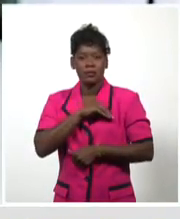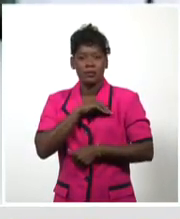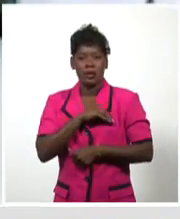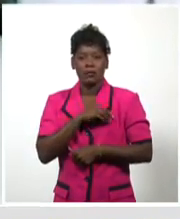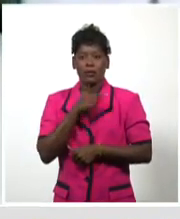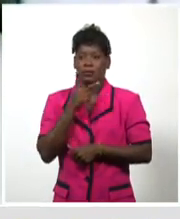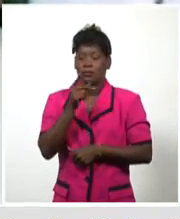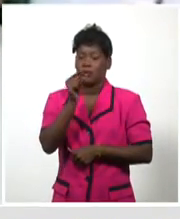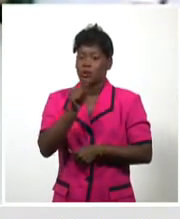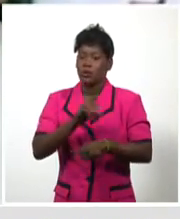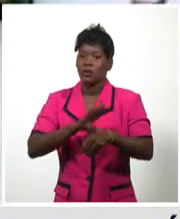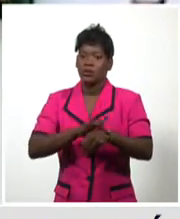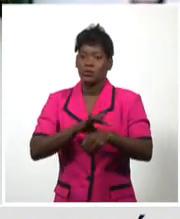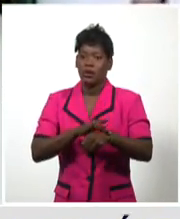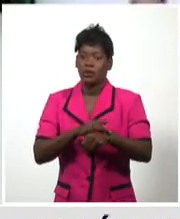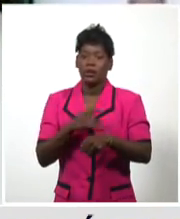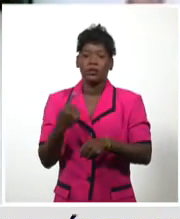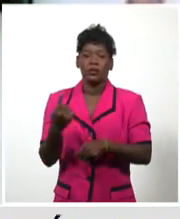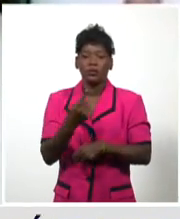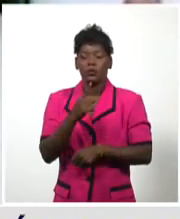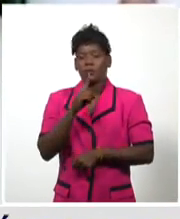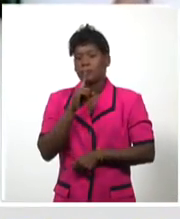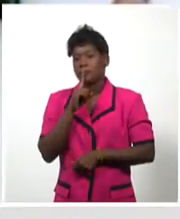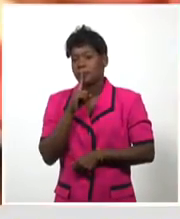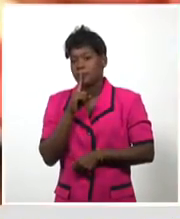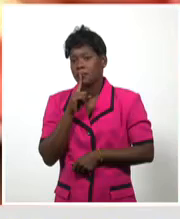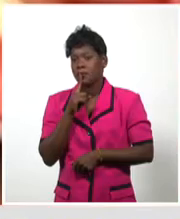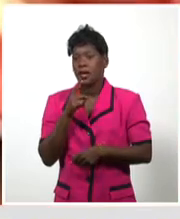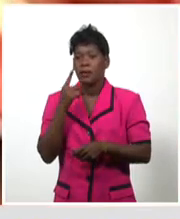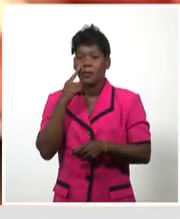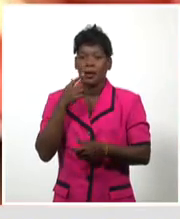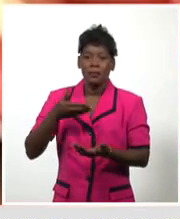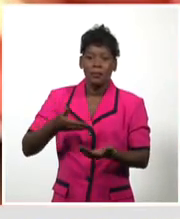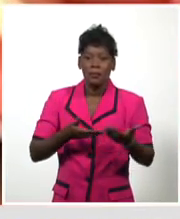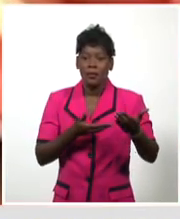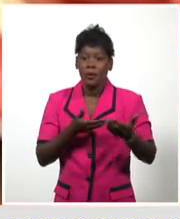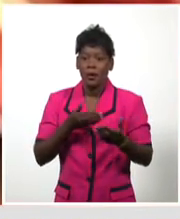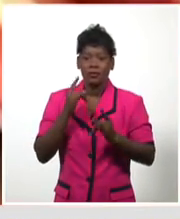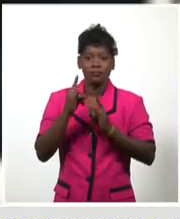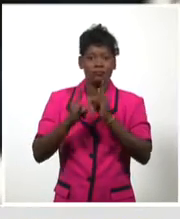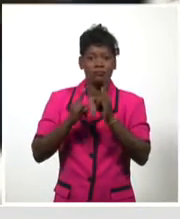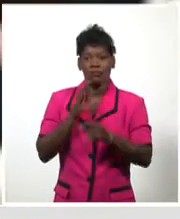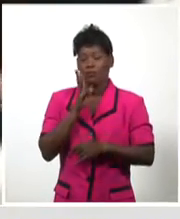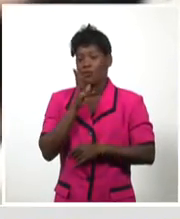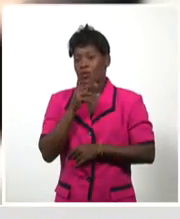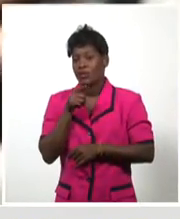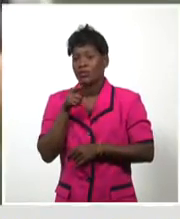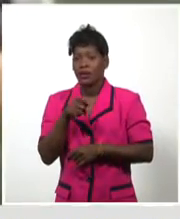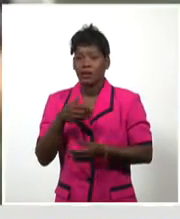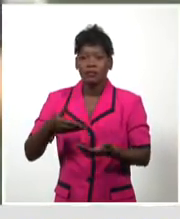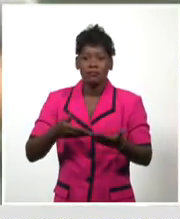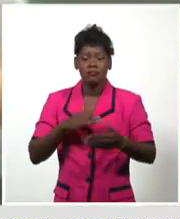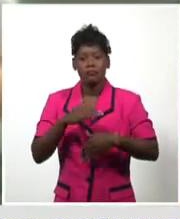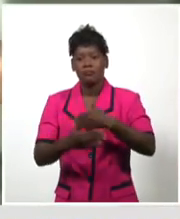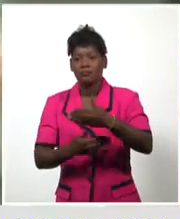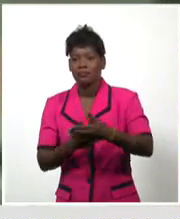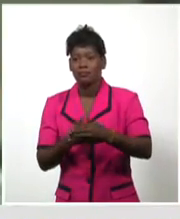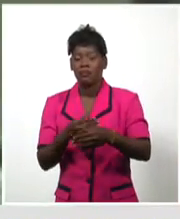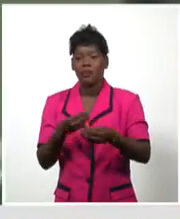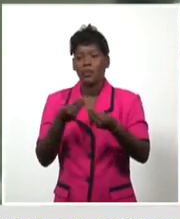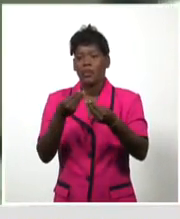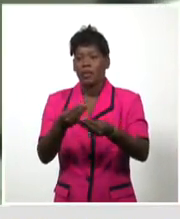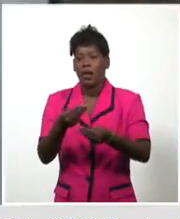hace silencio, la mano acomoda una pequeña en el cunero, cubre con una sábana blanca la derrota, acomoda el nebulizador o infla las paredes